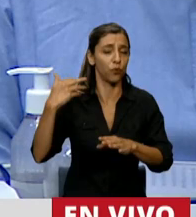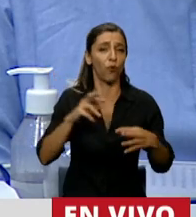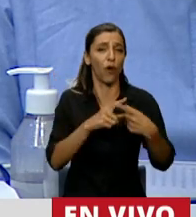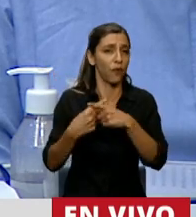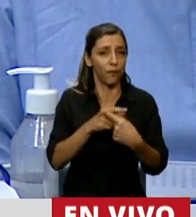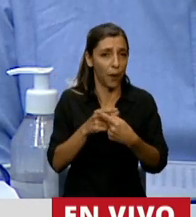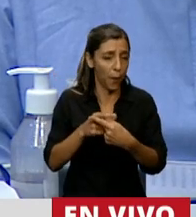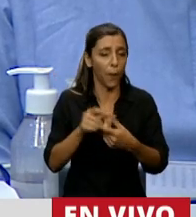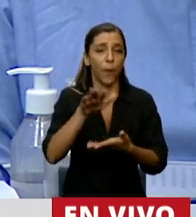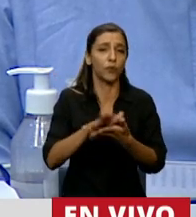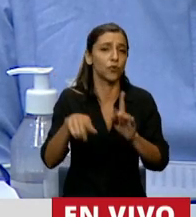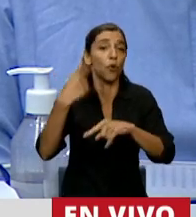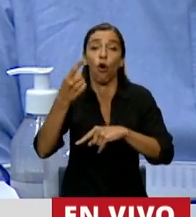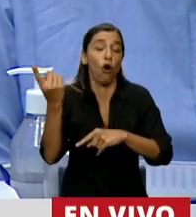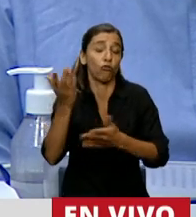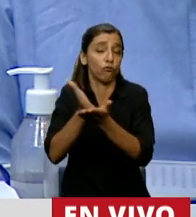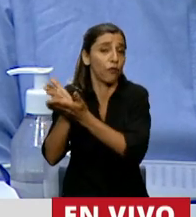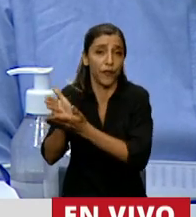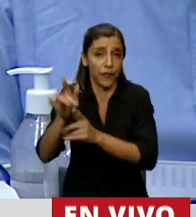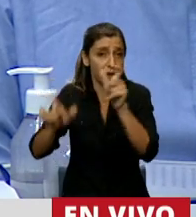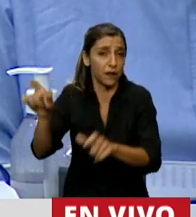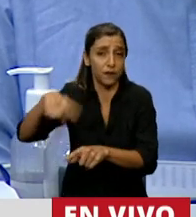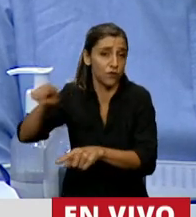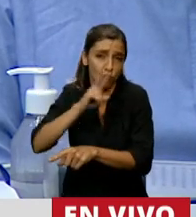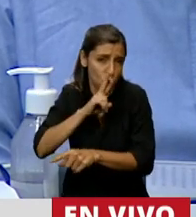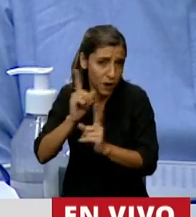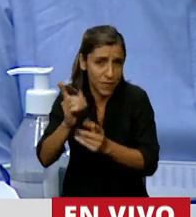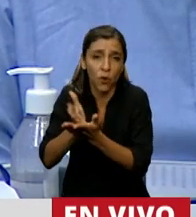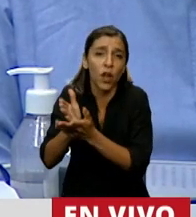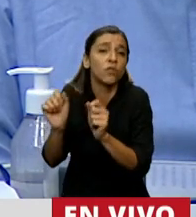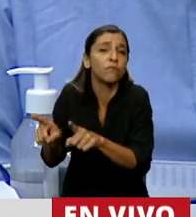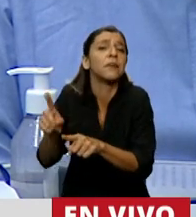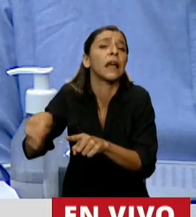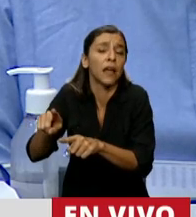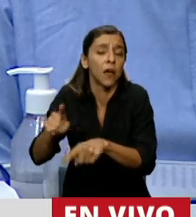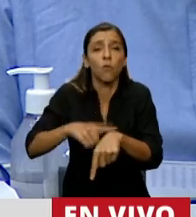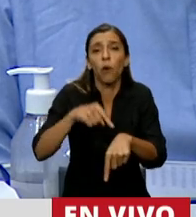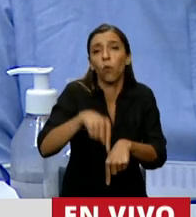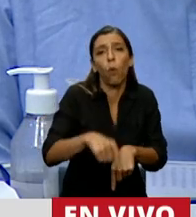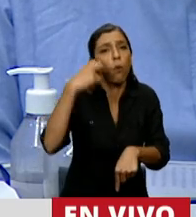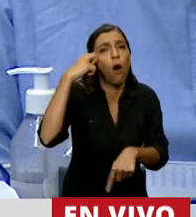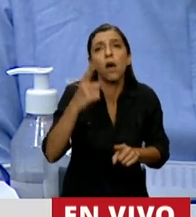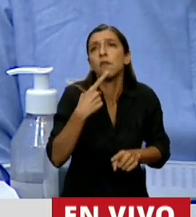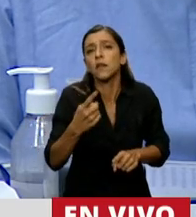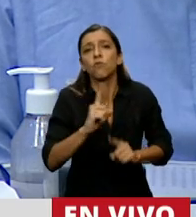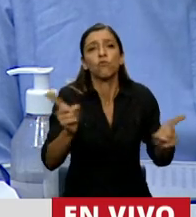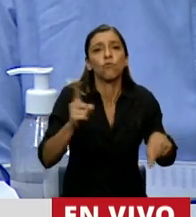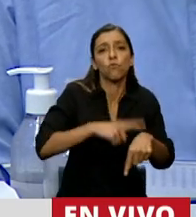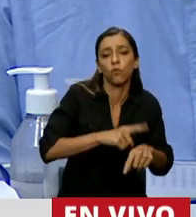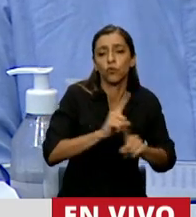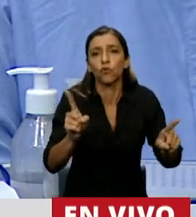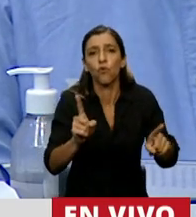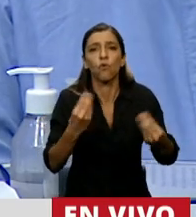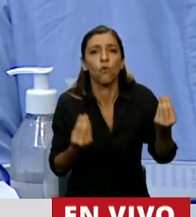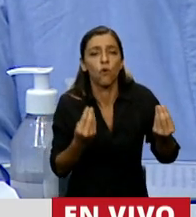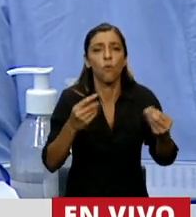las mujeres cuando se discutieron en este Parlamento, tampoco era nunca el momento. Nunca es el momento para discutir